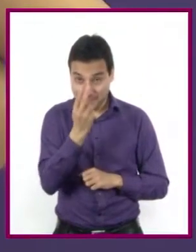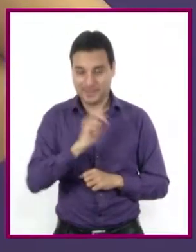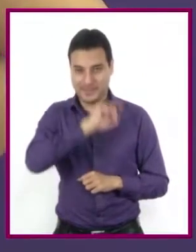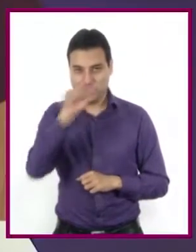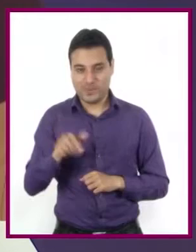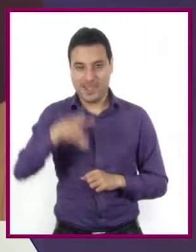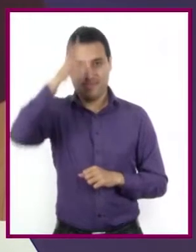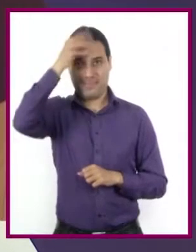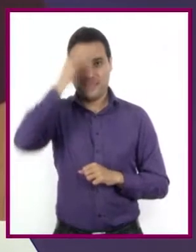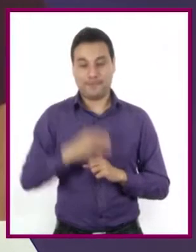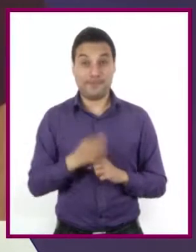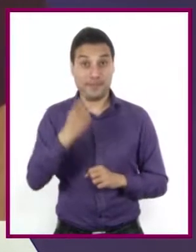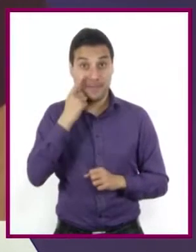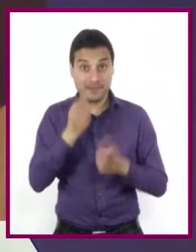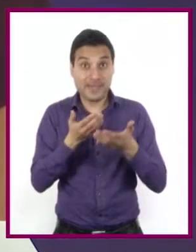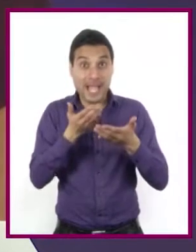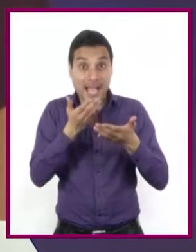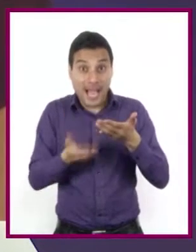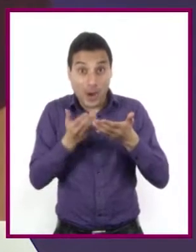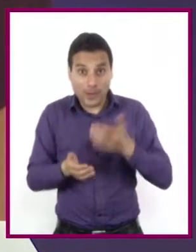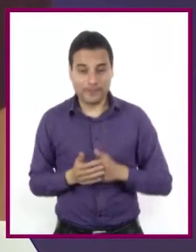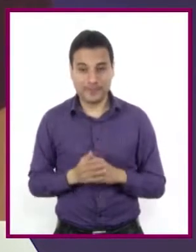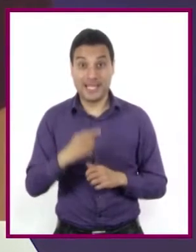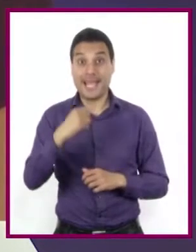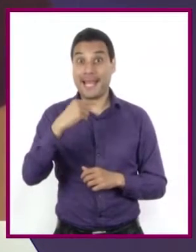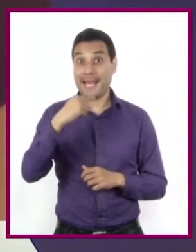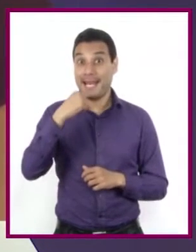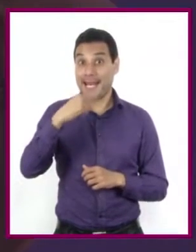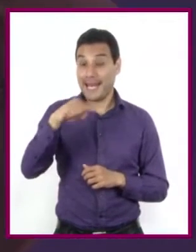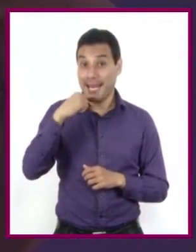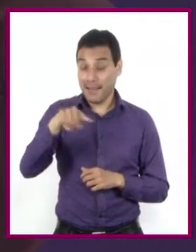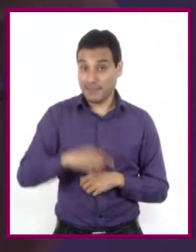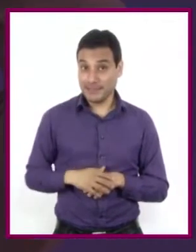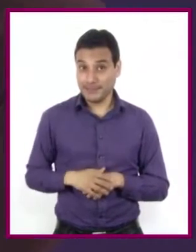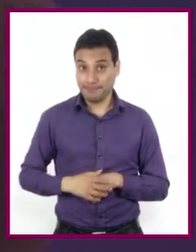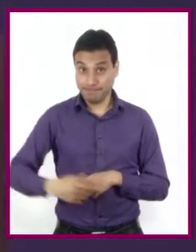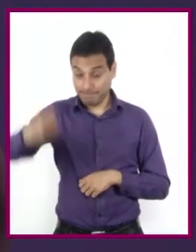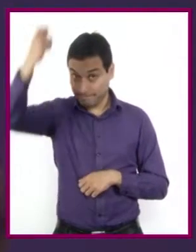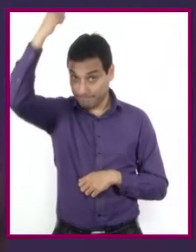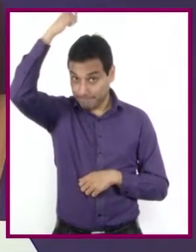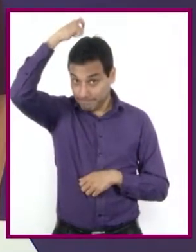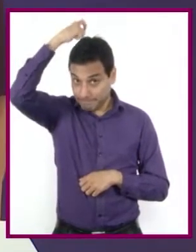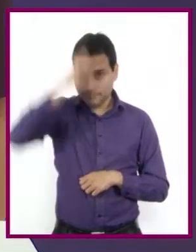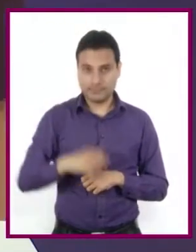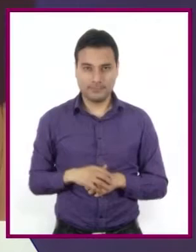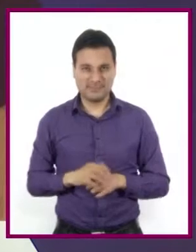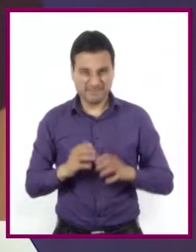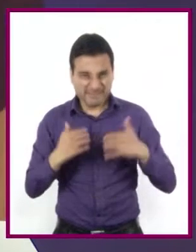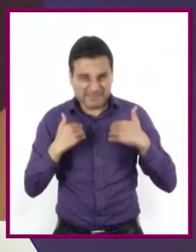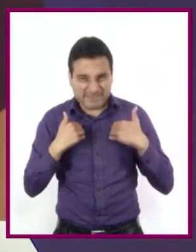Ahora, coloquen el lápiz sobre la hoja en el extremo posterior. ¿Me explico?